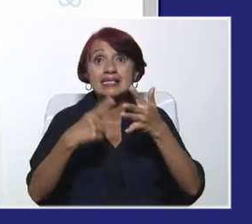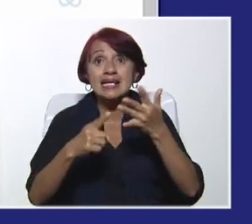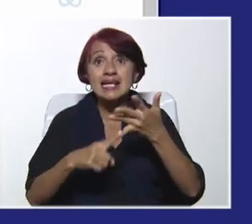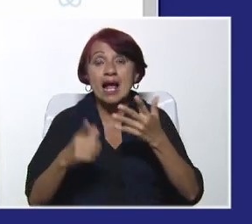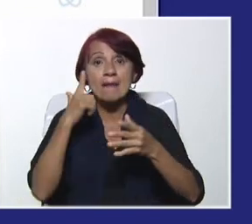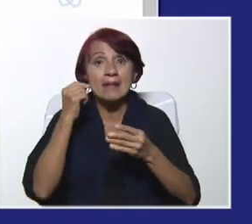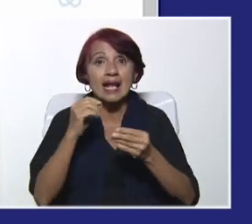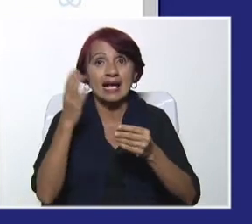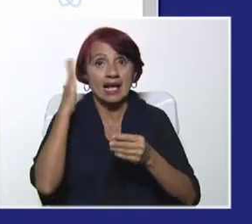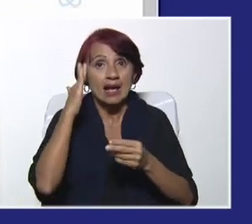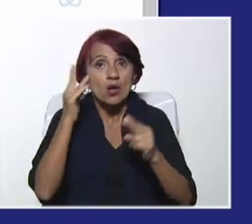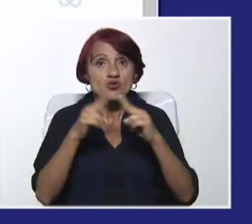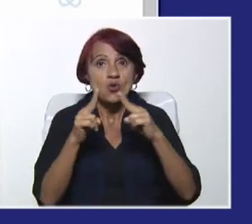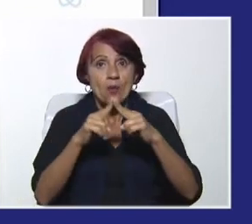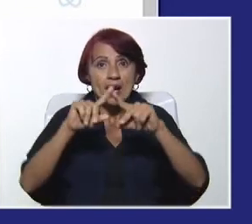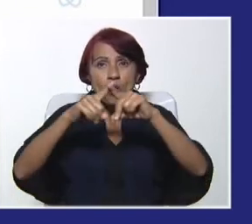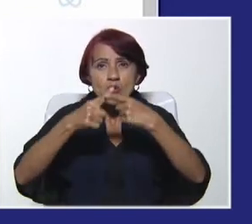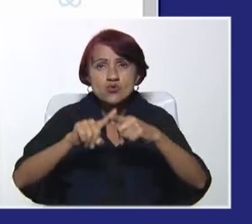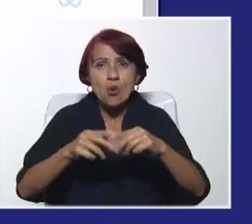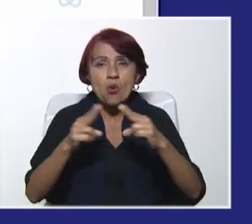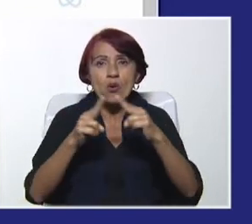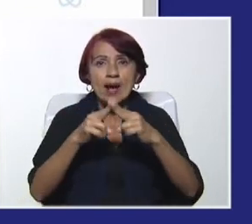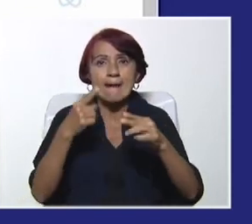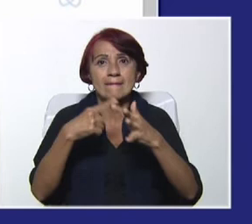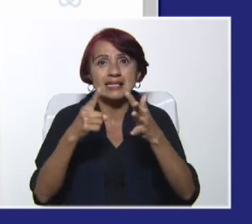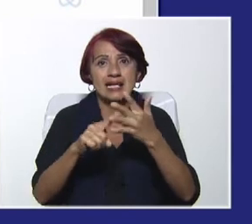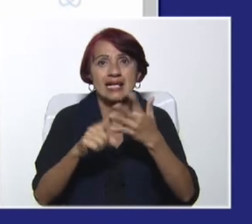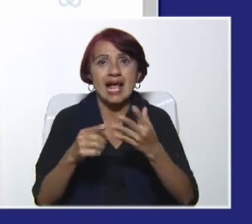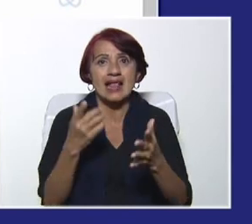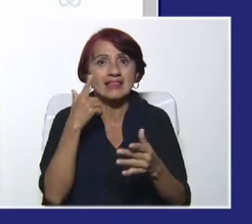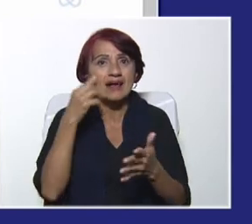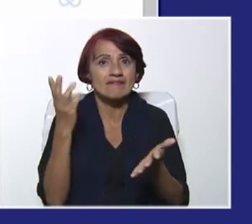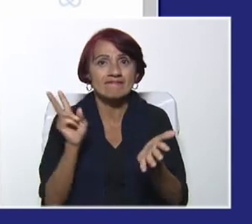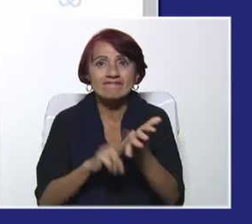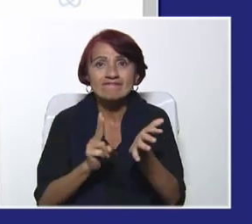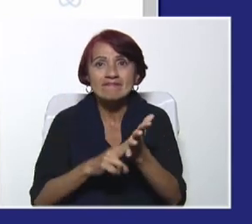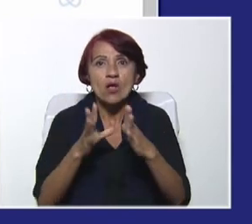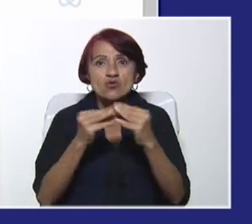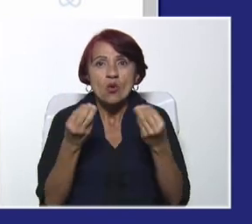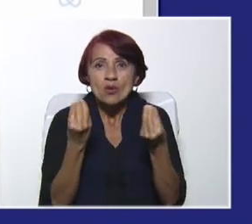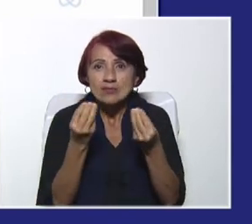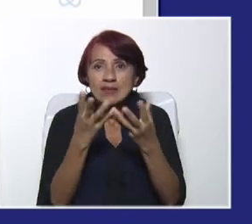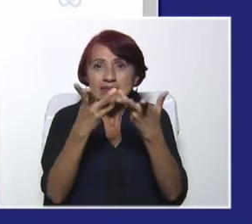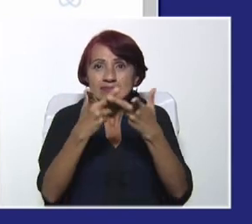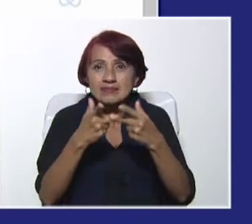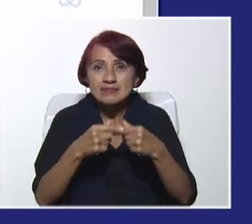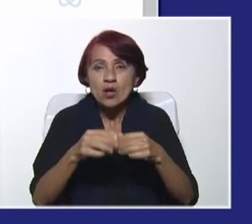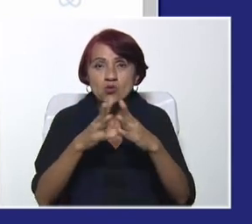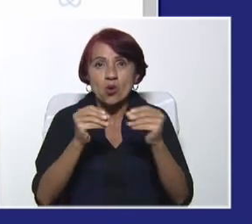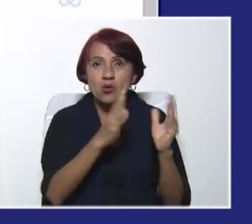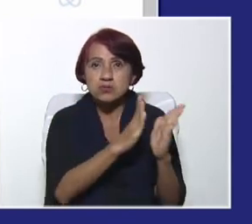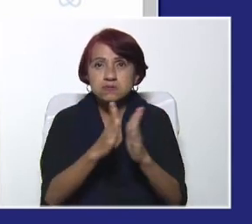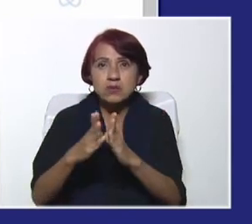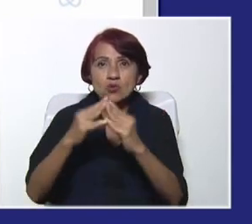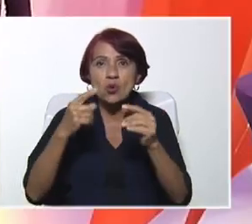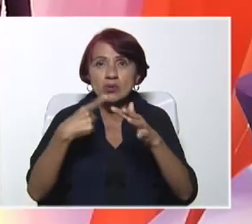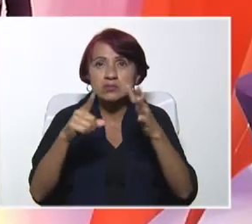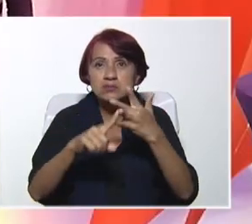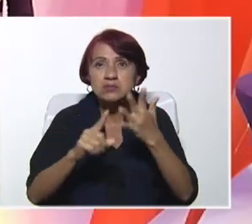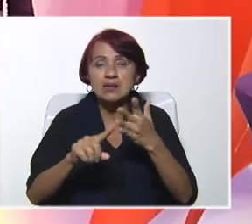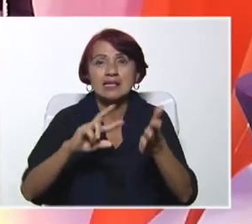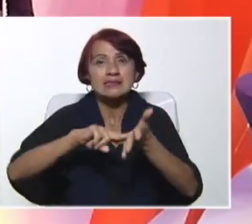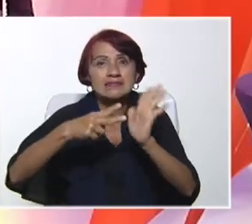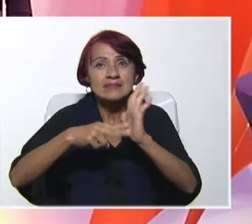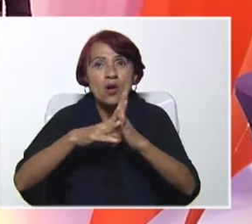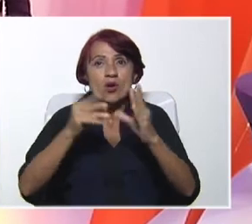permitan la manipulación, trabajar siempre con material concreto y comenzar a trabajar esos contenidos, esos